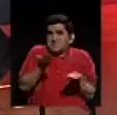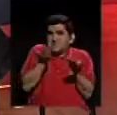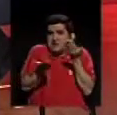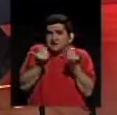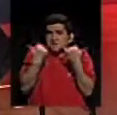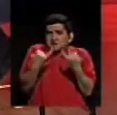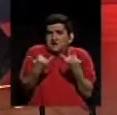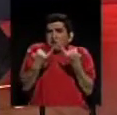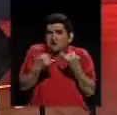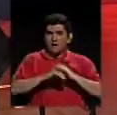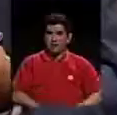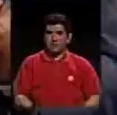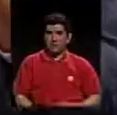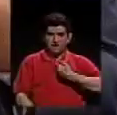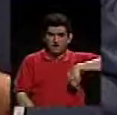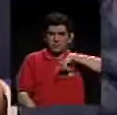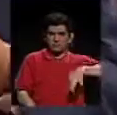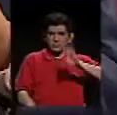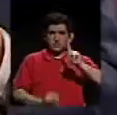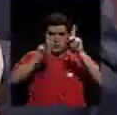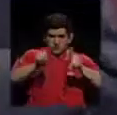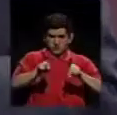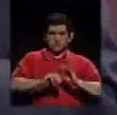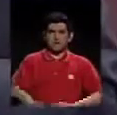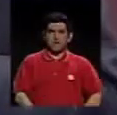este momento. Es decir, si vamos a elegir a alguien que